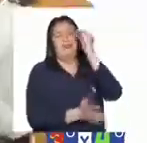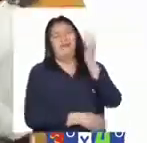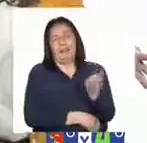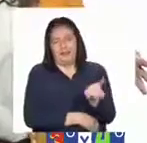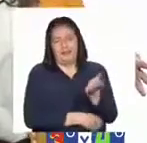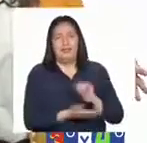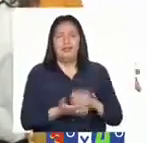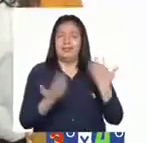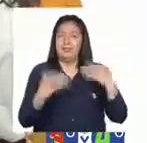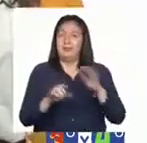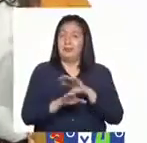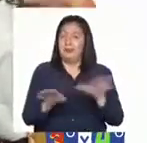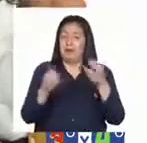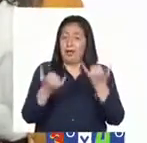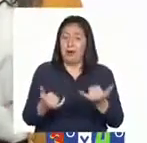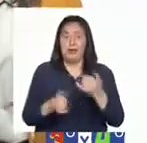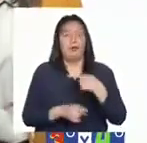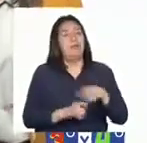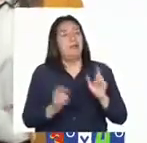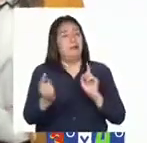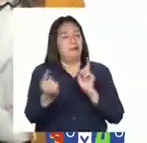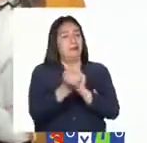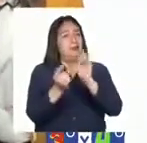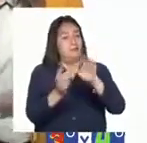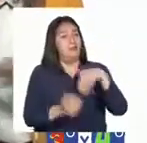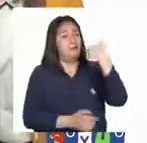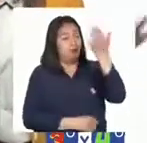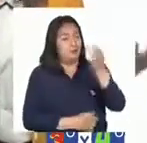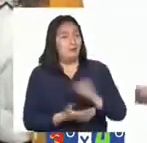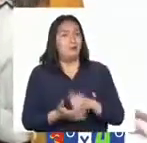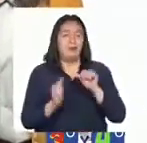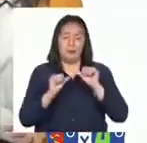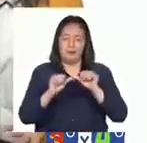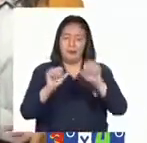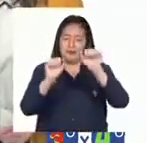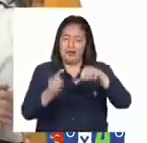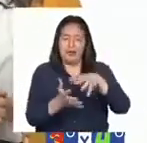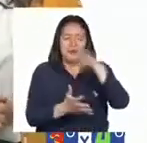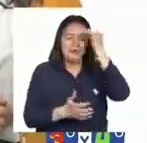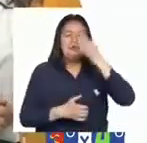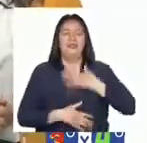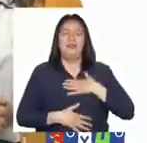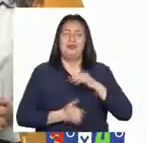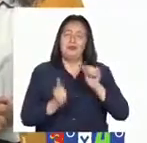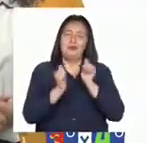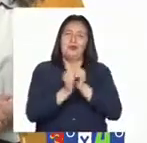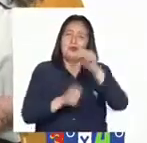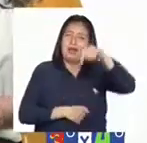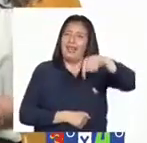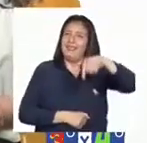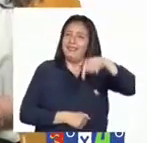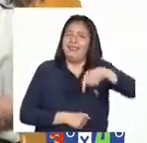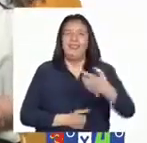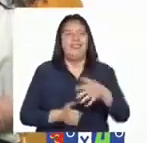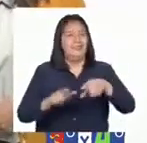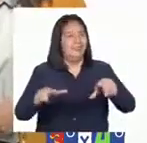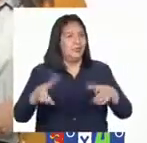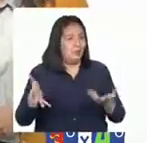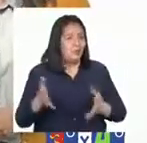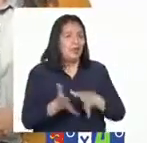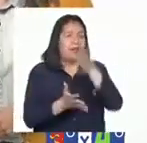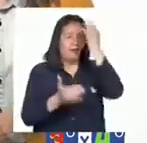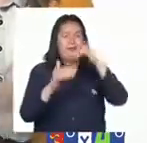aprender. Hemos terminado por hoy, pero nos vemos en el siguiente programa para seguir aprendiendo y divirtiéndonos juntos aquí en su espacio de